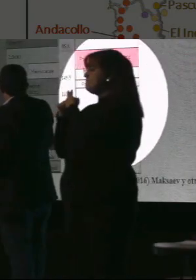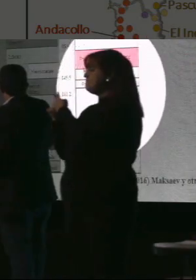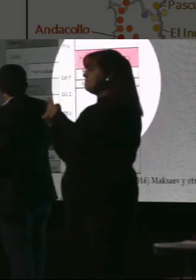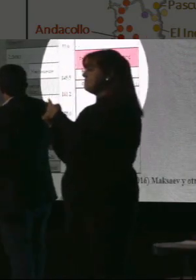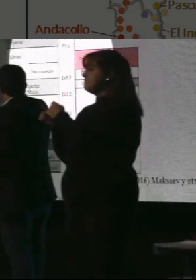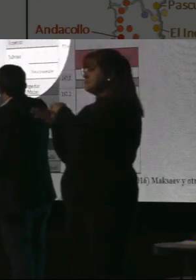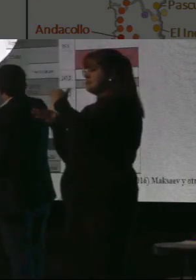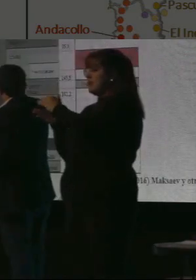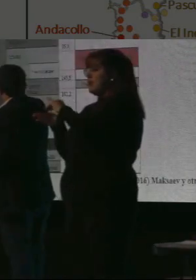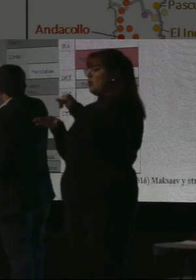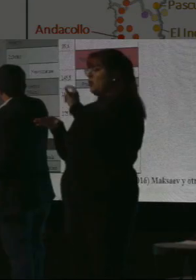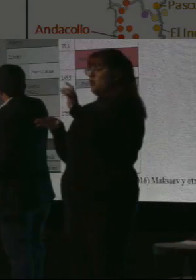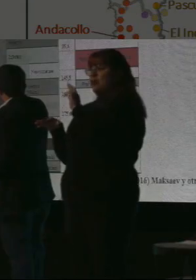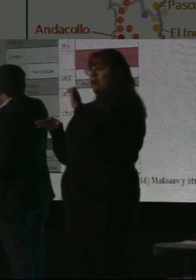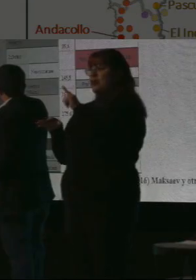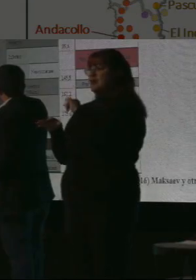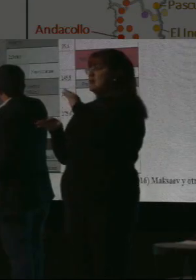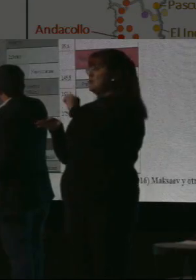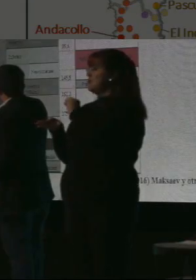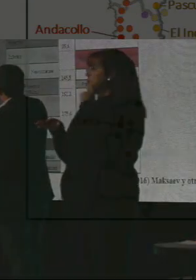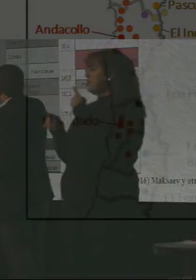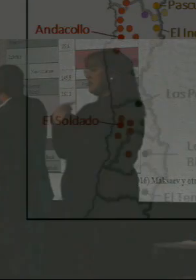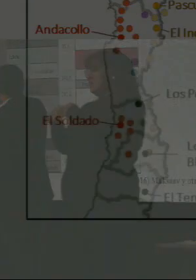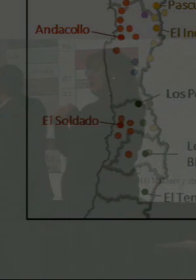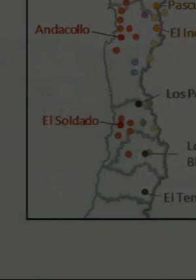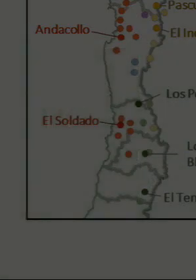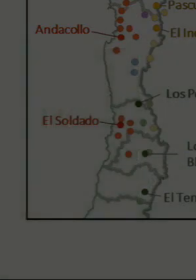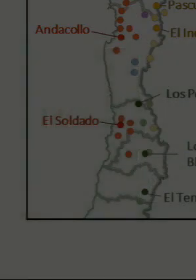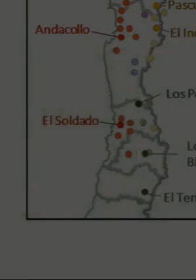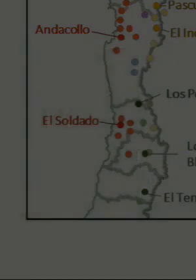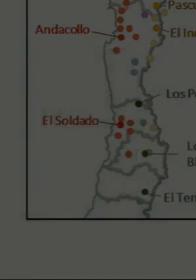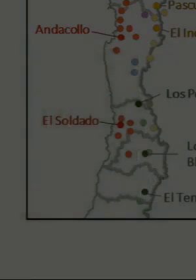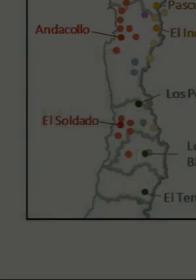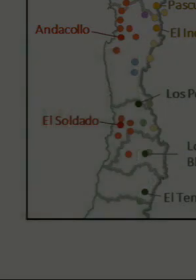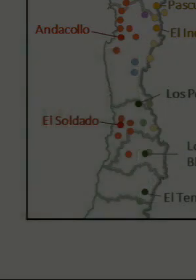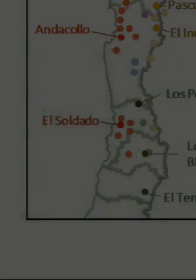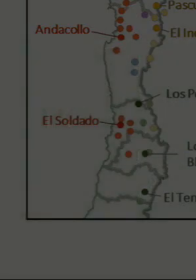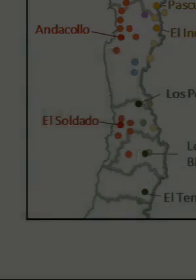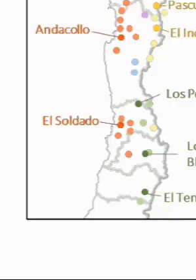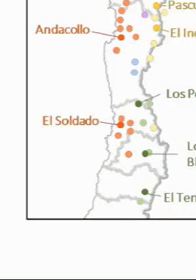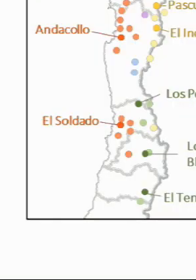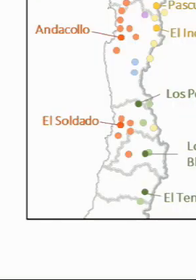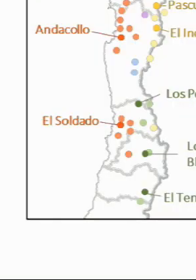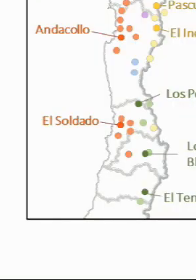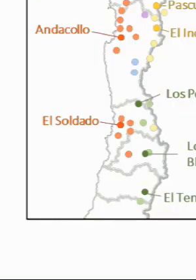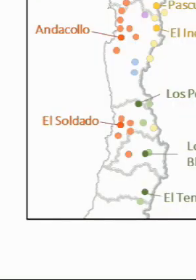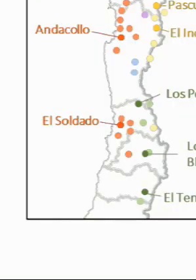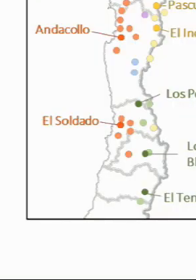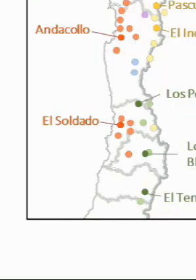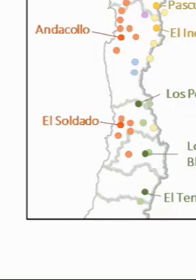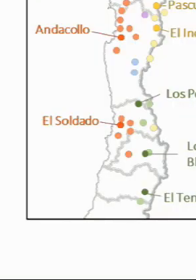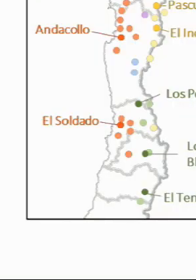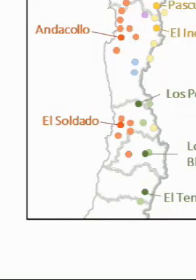del Jurásico, que calzaría justo en la parte costera, donde está Michilla, Mantos Blancos y también Mantos de la Luna.